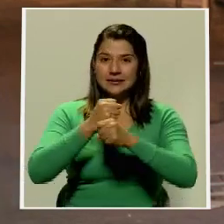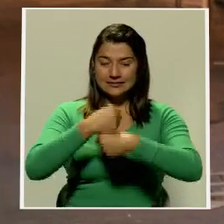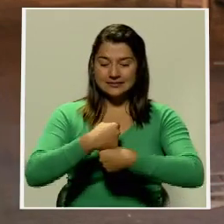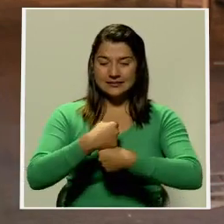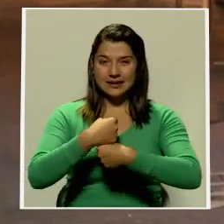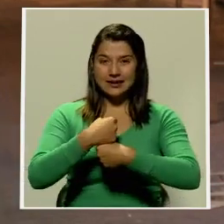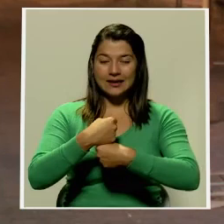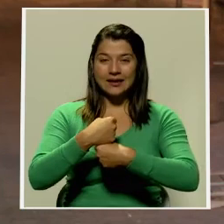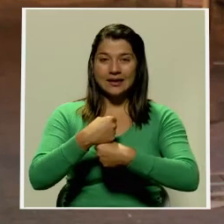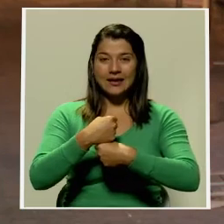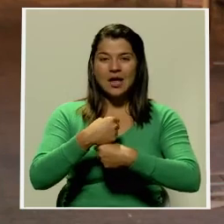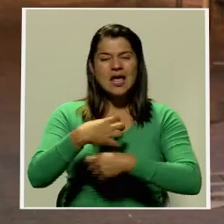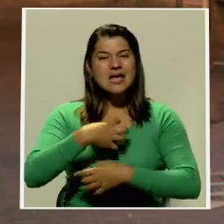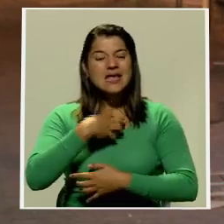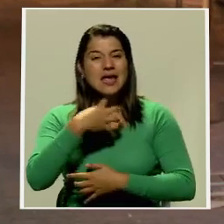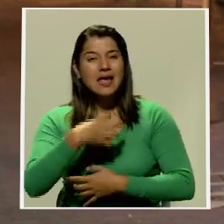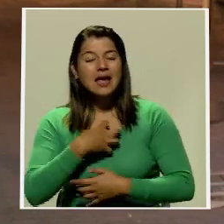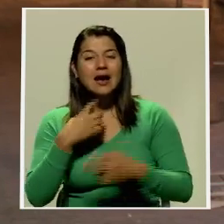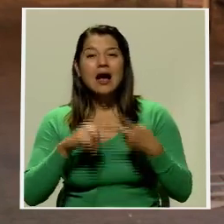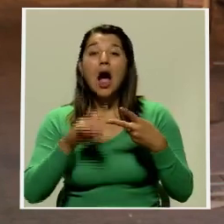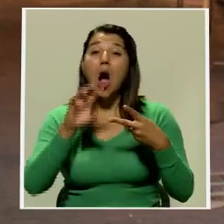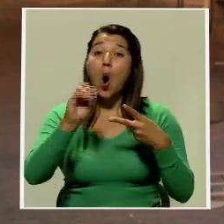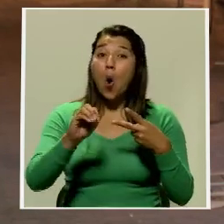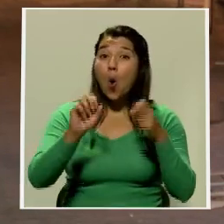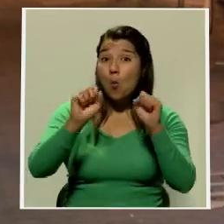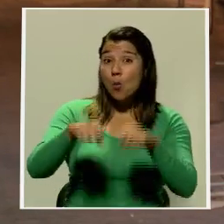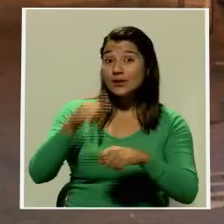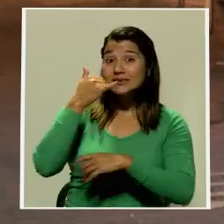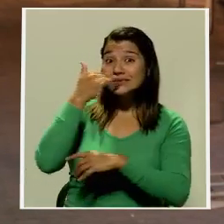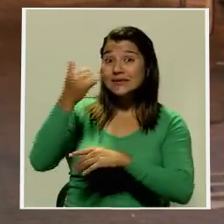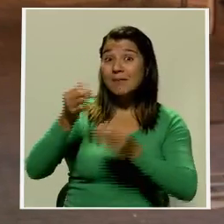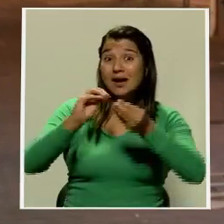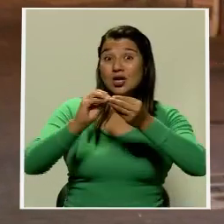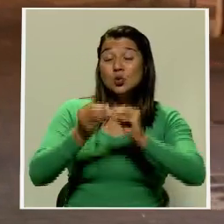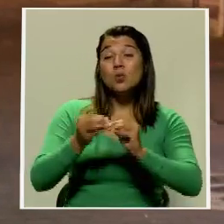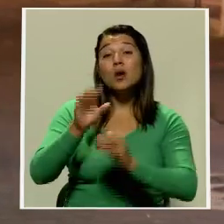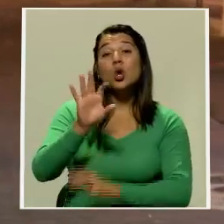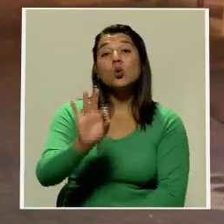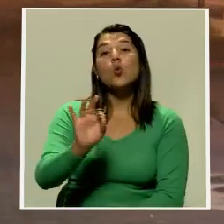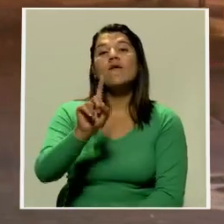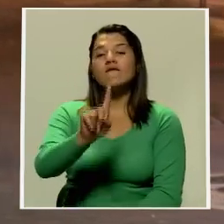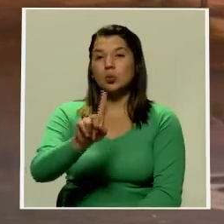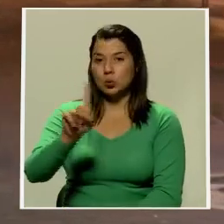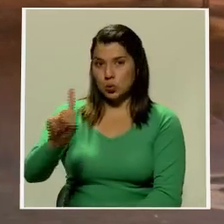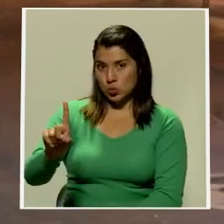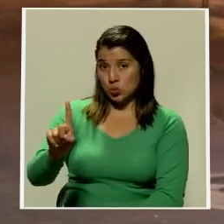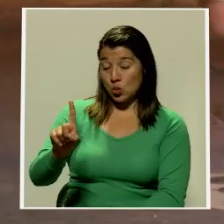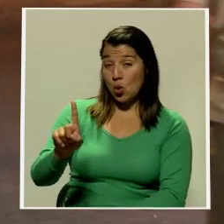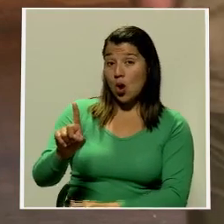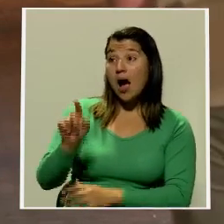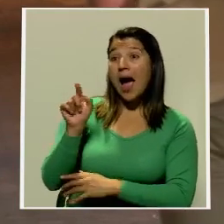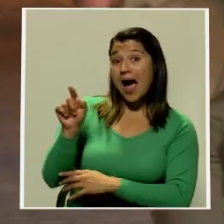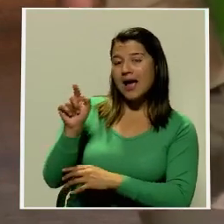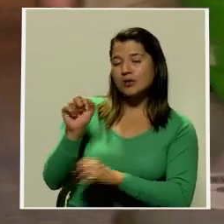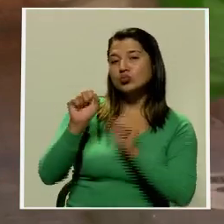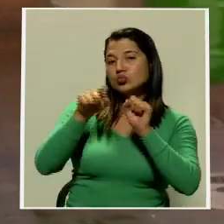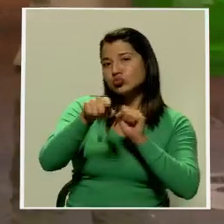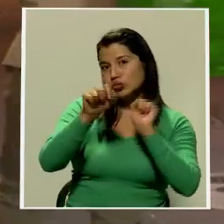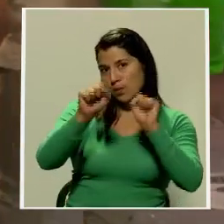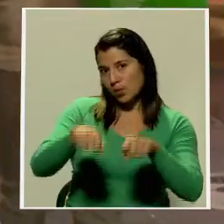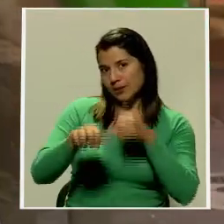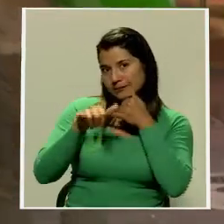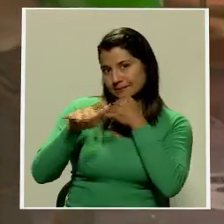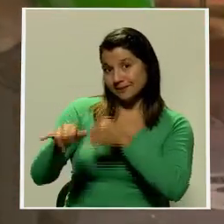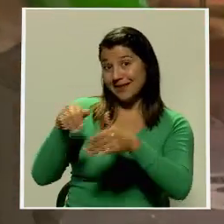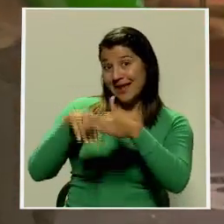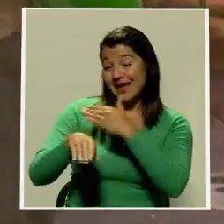la queja o más bien llamar al 911, que son a través de ellos que se realiza la denuncia en el